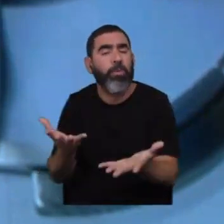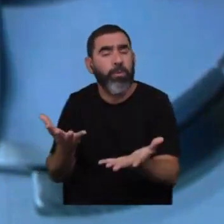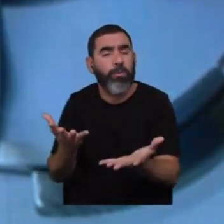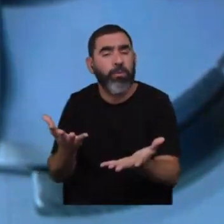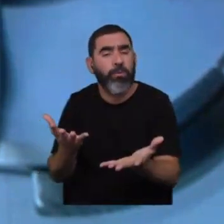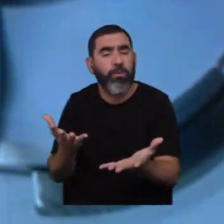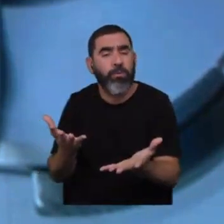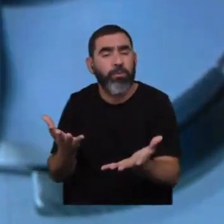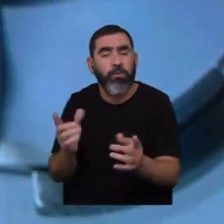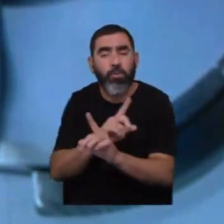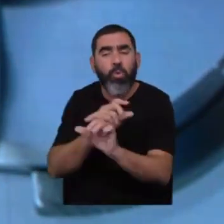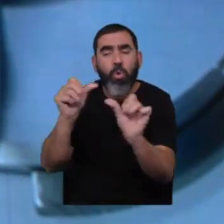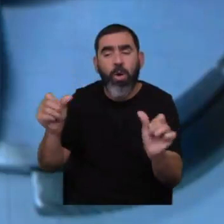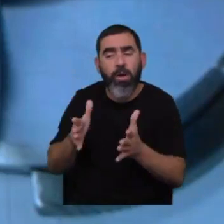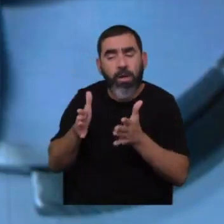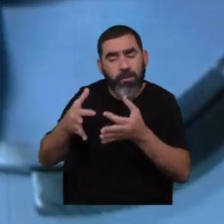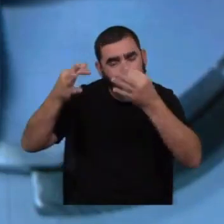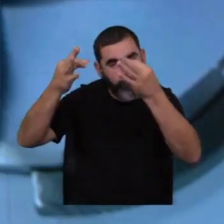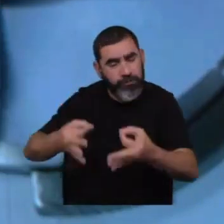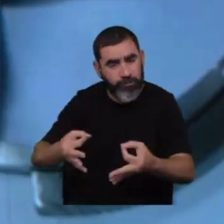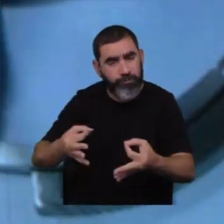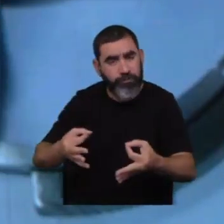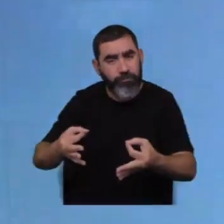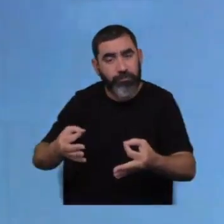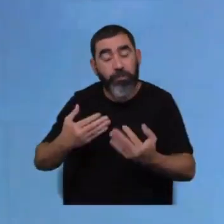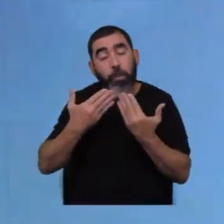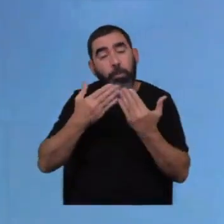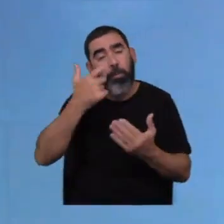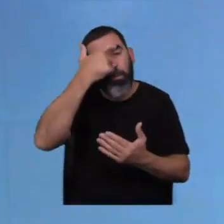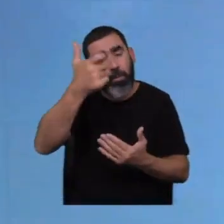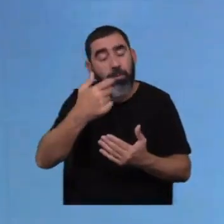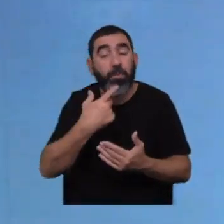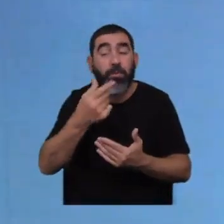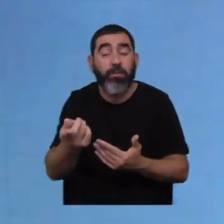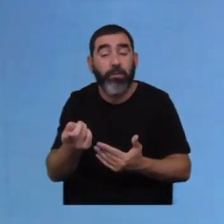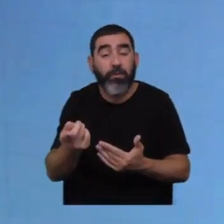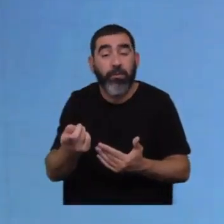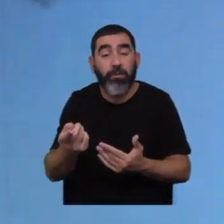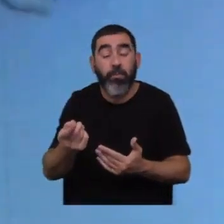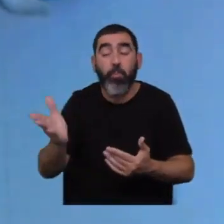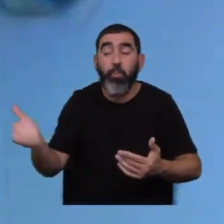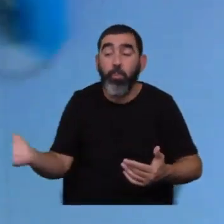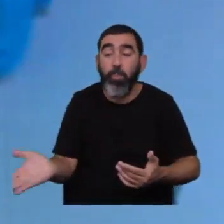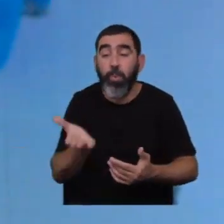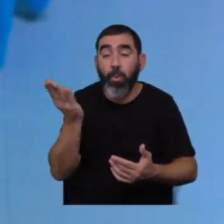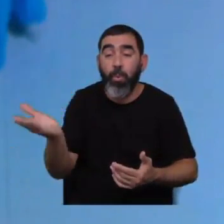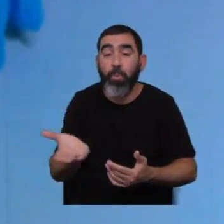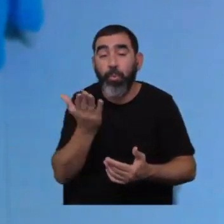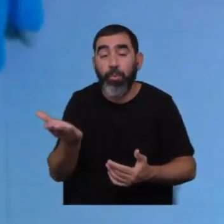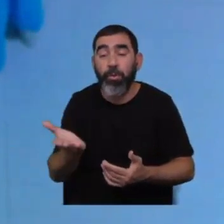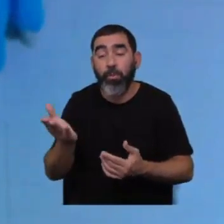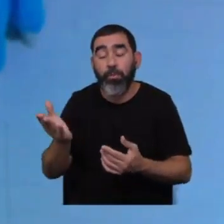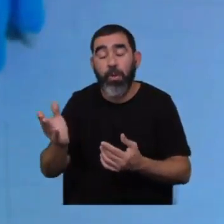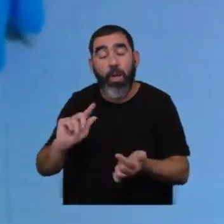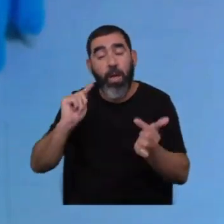siendo un camino que no recorremos con firmeza, si uno le pregunta a los científicos, dice que el sector productivo es averso a